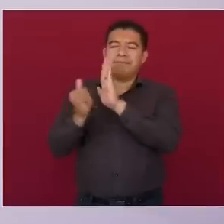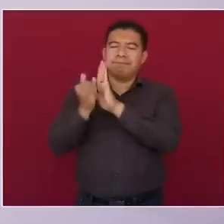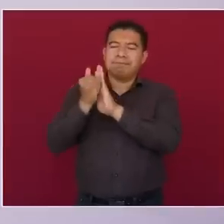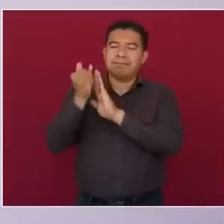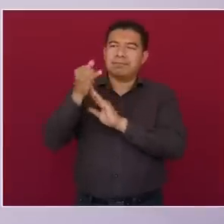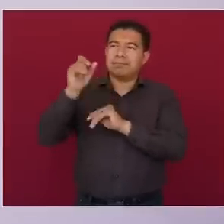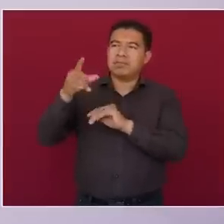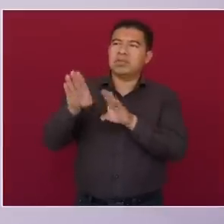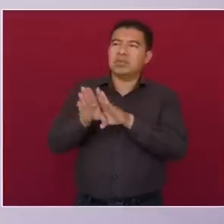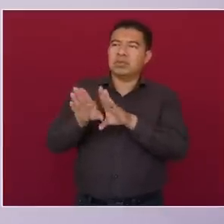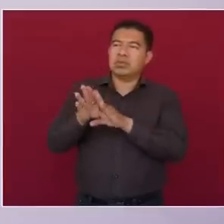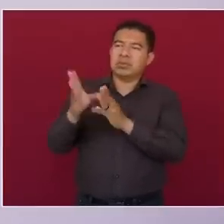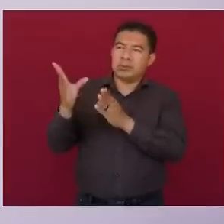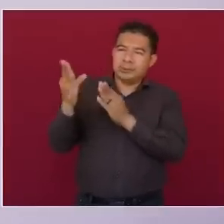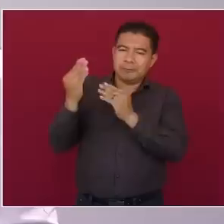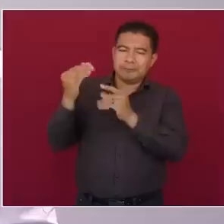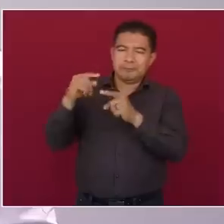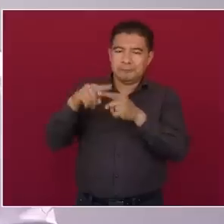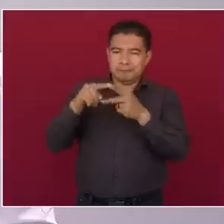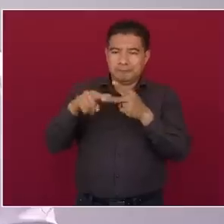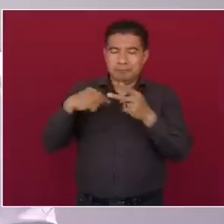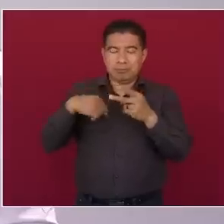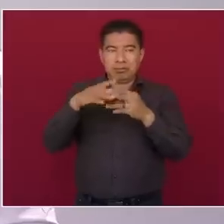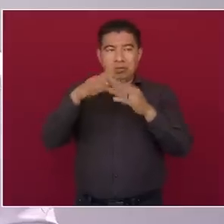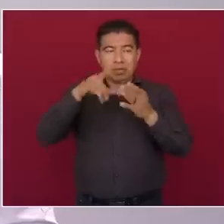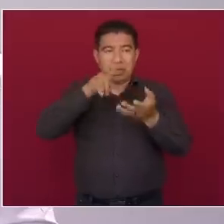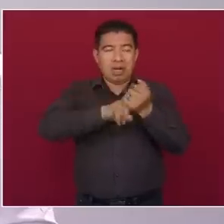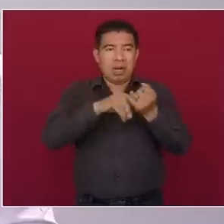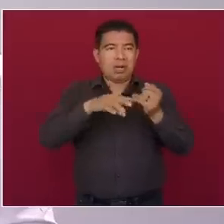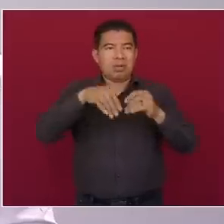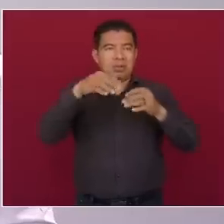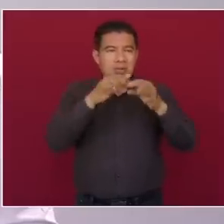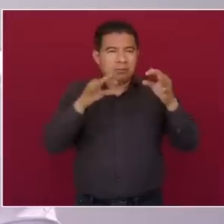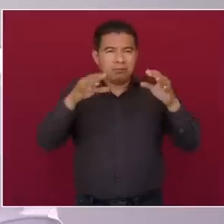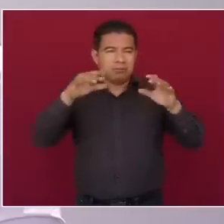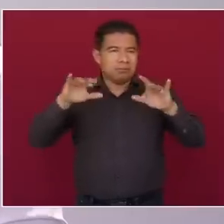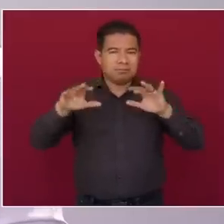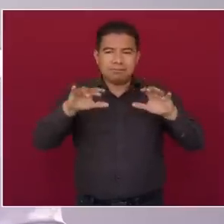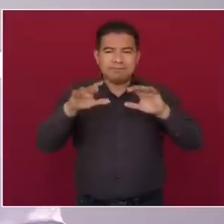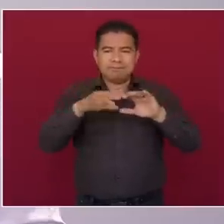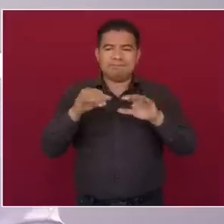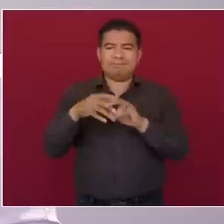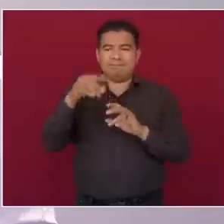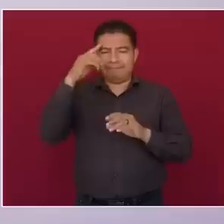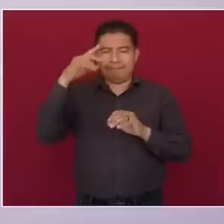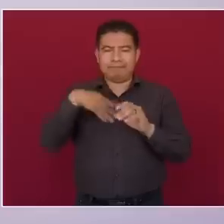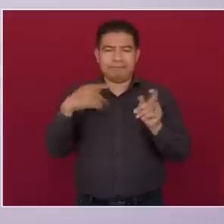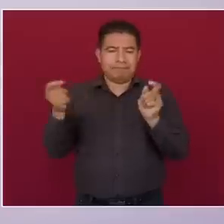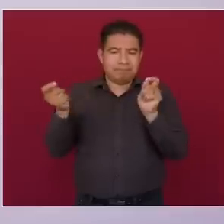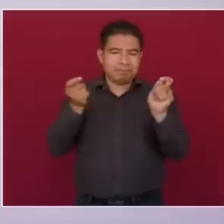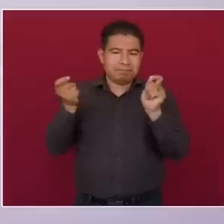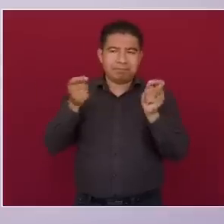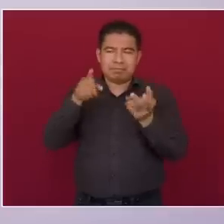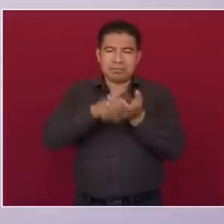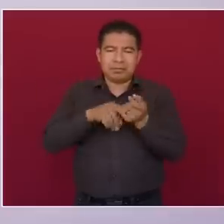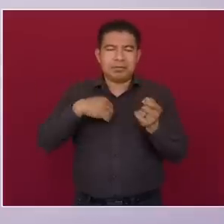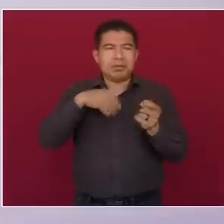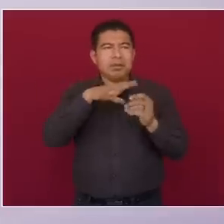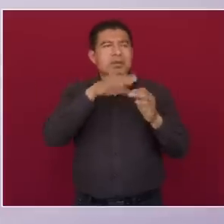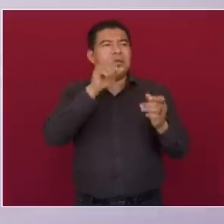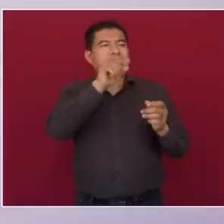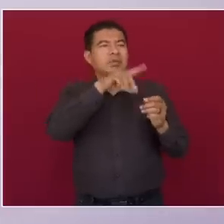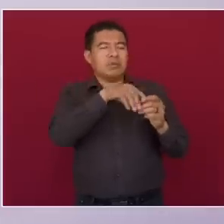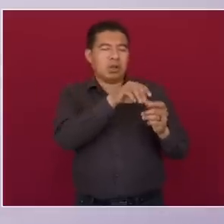control central nos resultó toda una revelación por su operatividad, razón por la que se decidió contactar a la